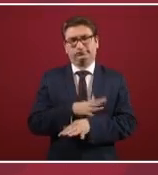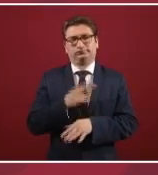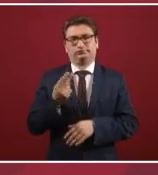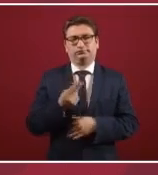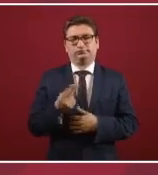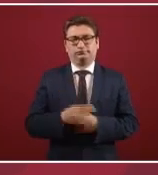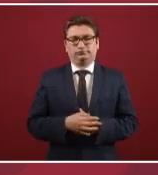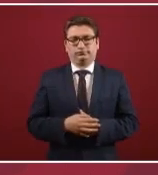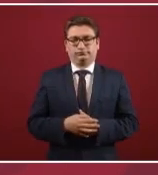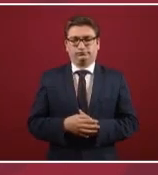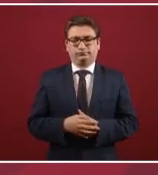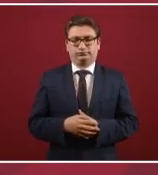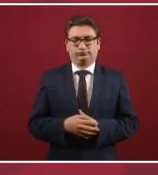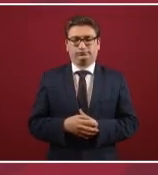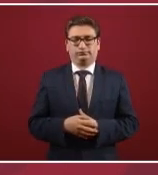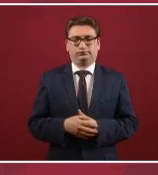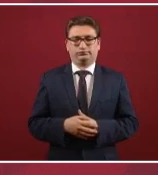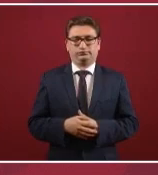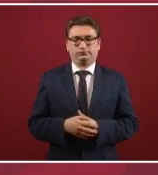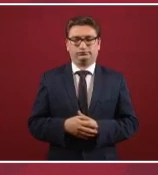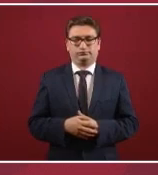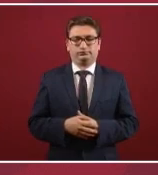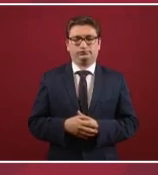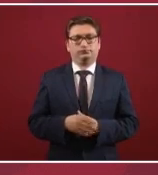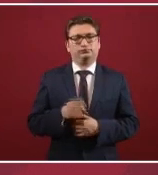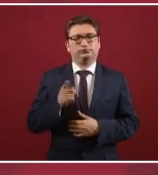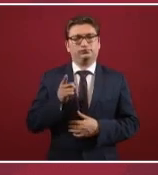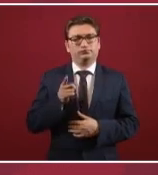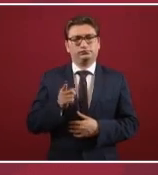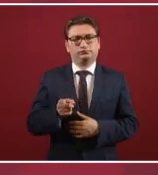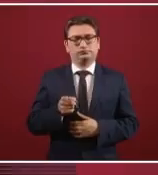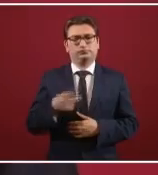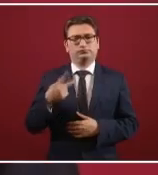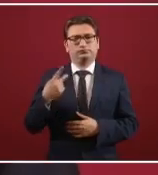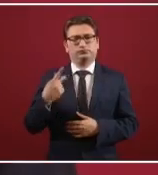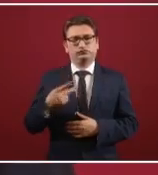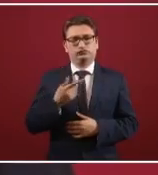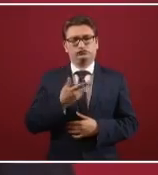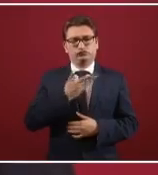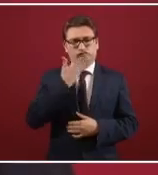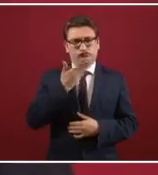además tiene una formación